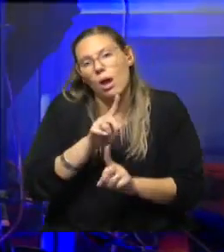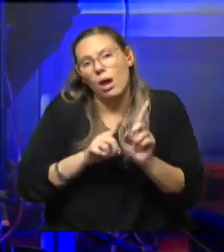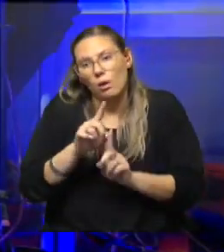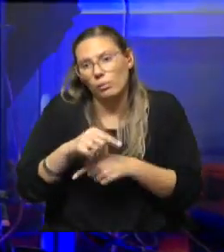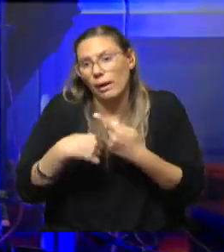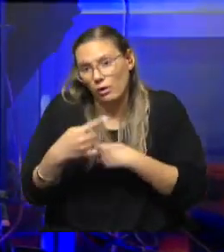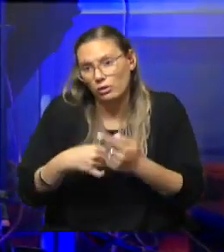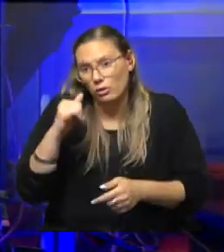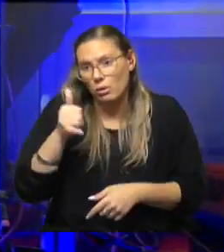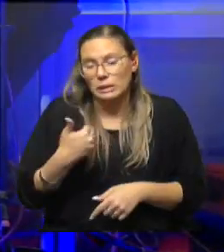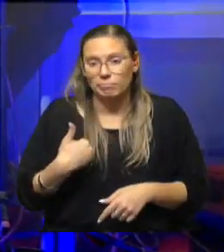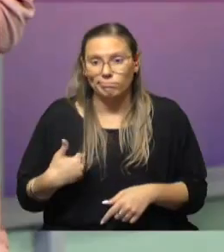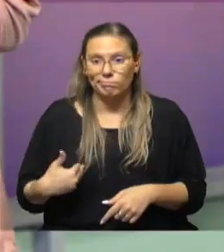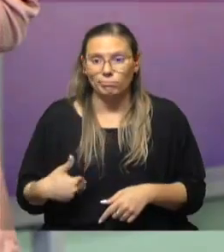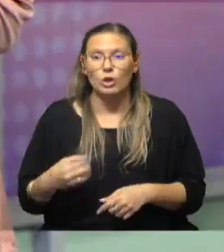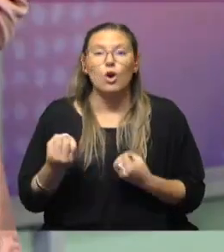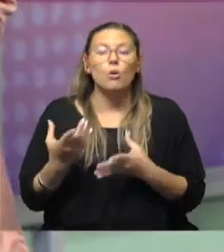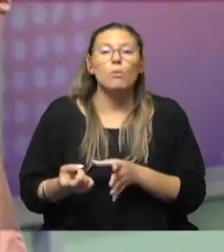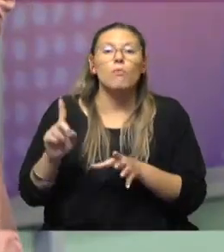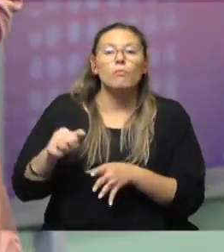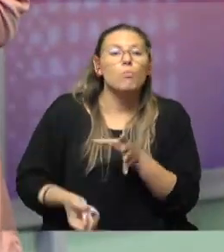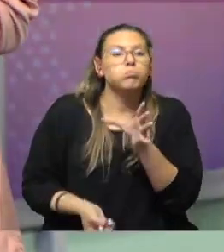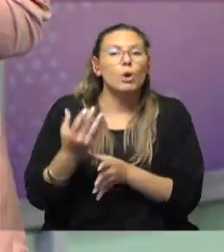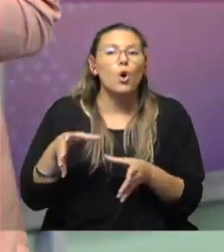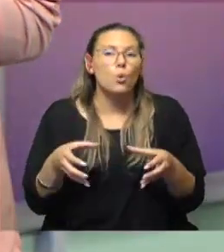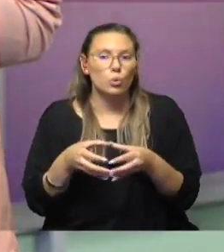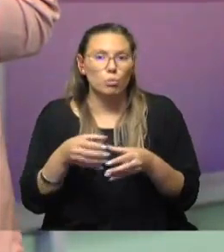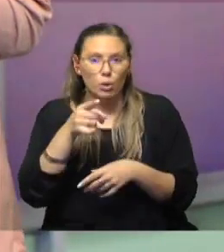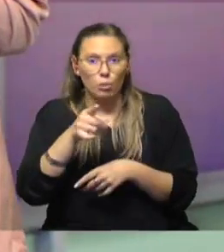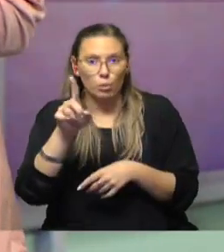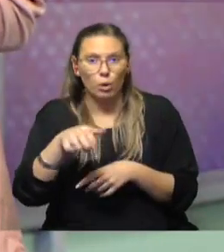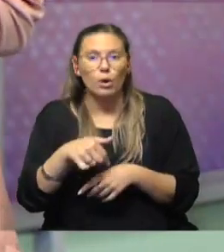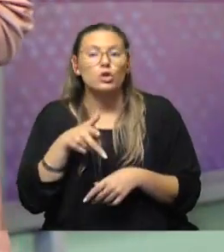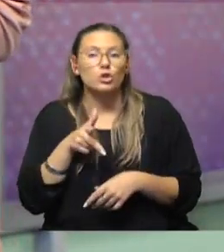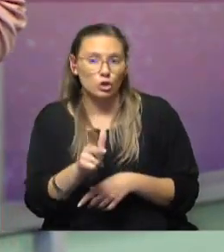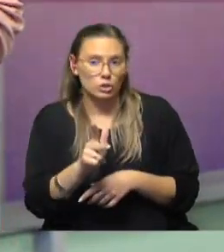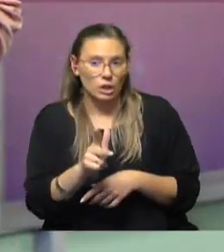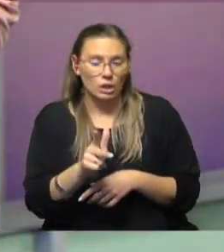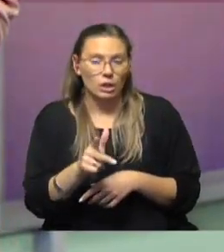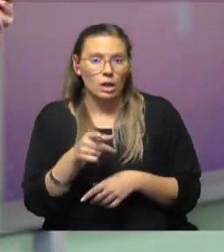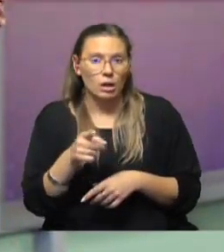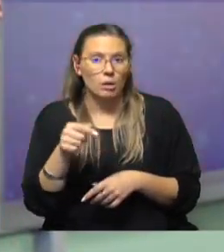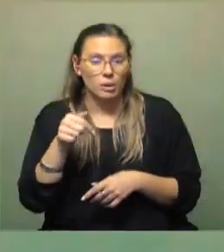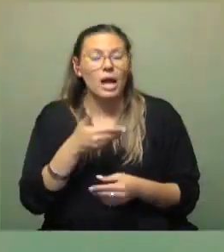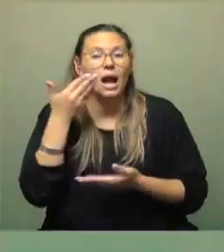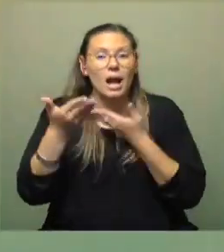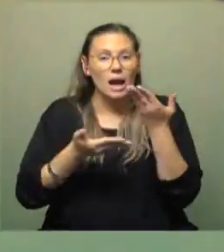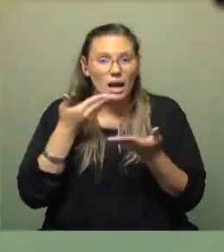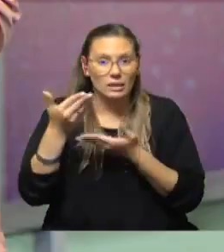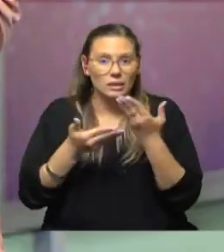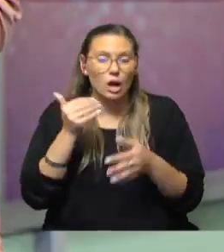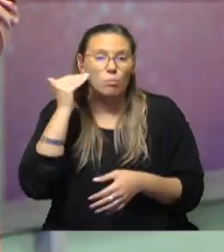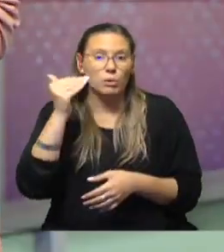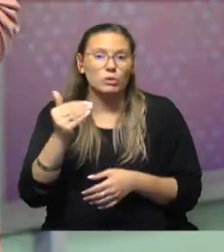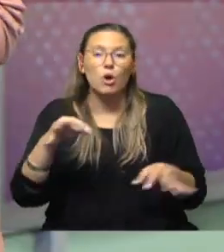igual, lamentablemente. Chicos, ¿cómo surge la formación en sí? Yo tengo entendido que vos viniste desde Rocha para cantar, para hacer un profesorado